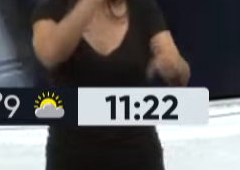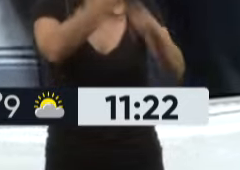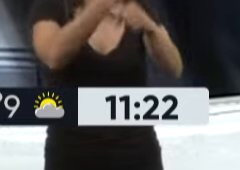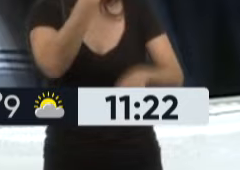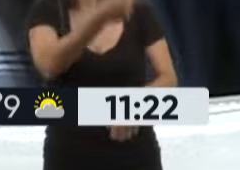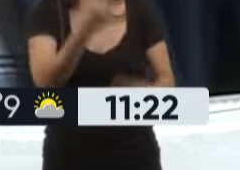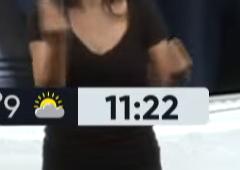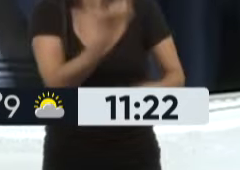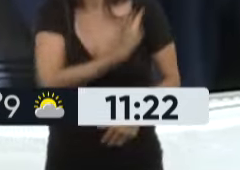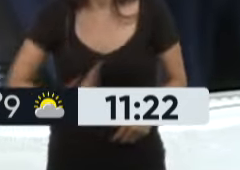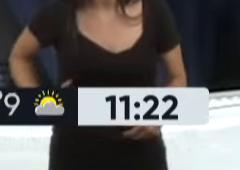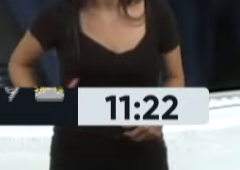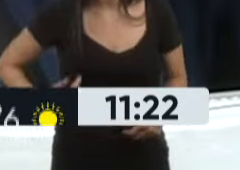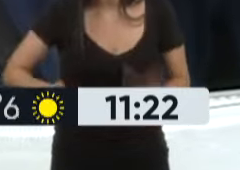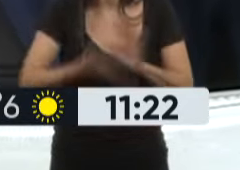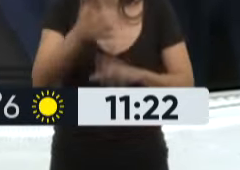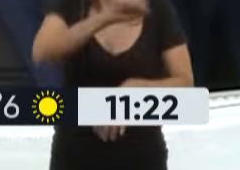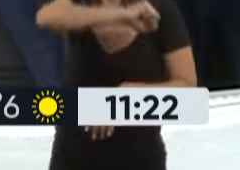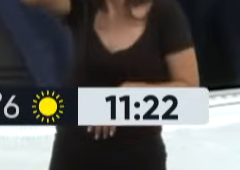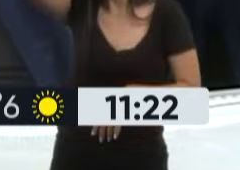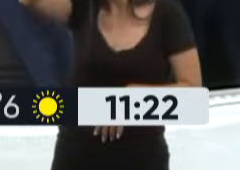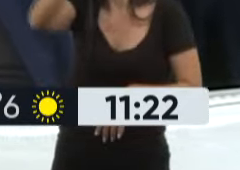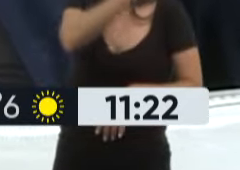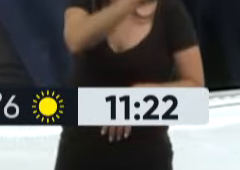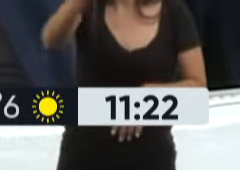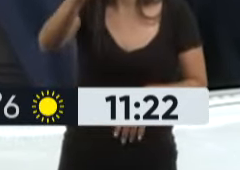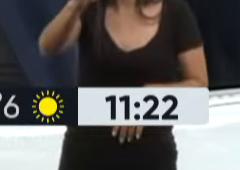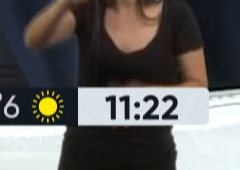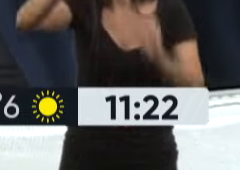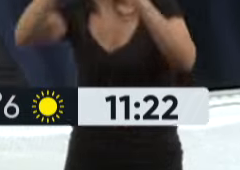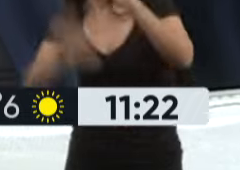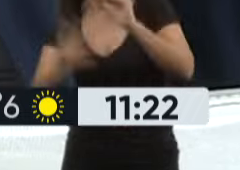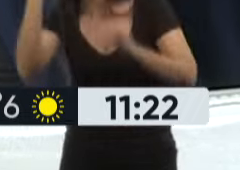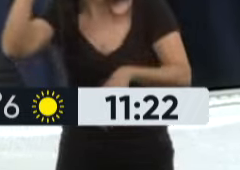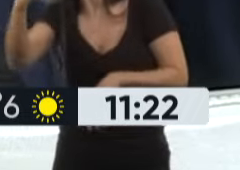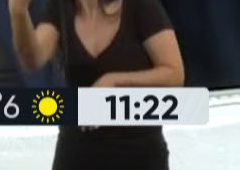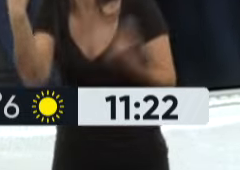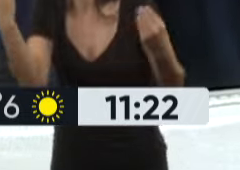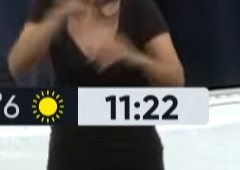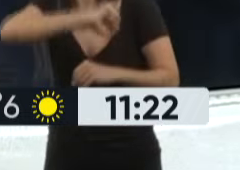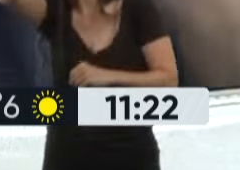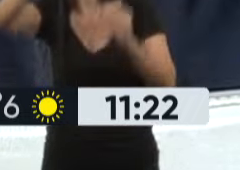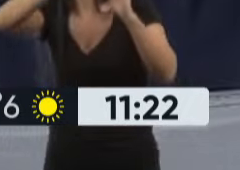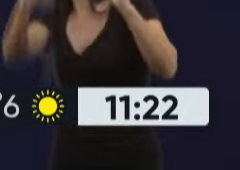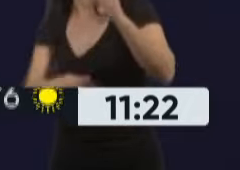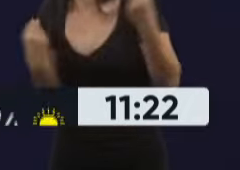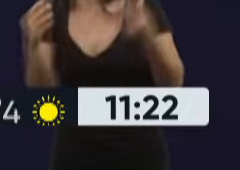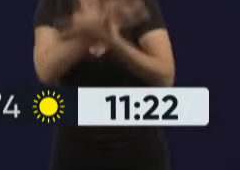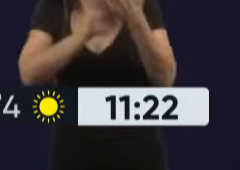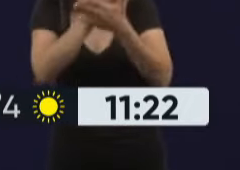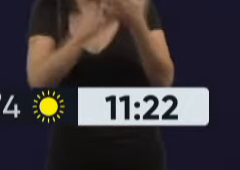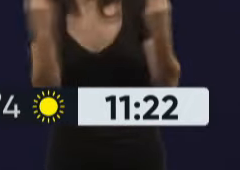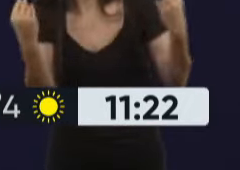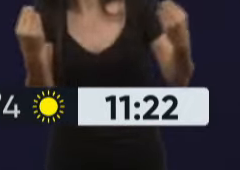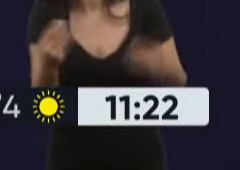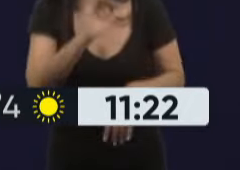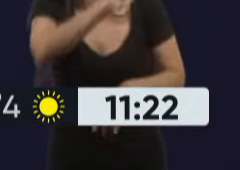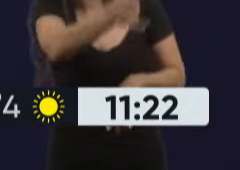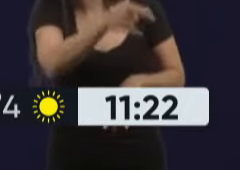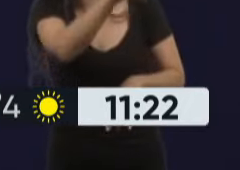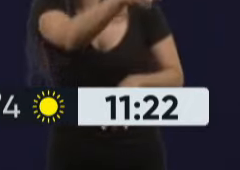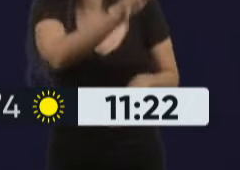va a serer el gobierno para bajar la inflación de 200 y pico interanual a 18,5 es una meta es una meta muy grande está bien en realidad te